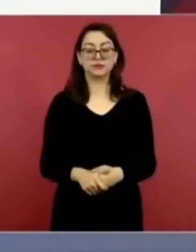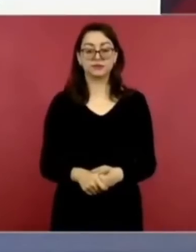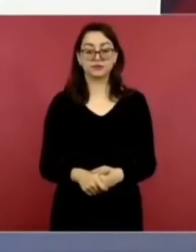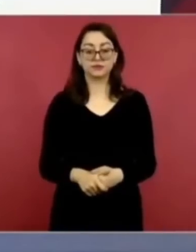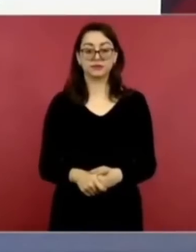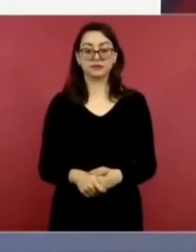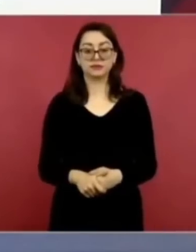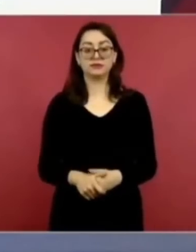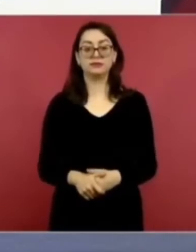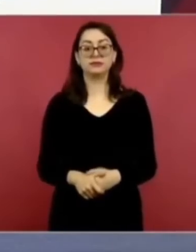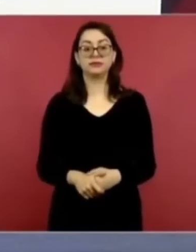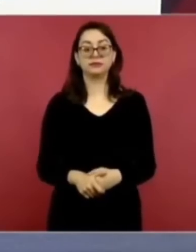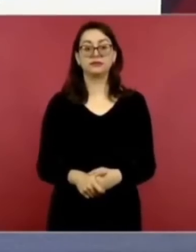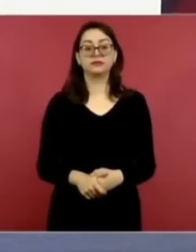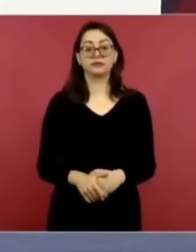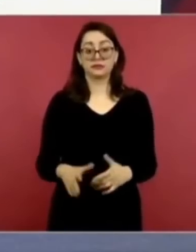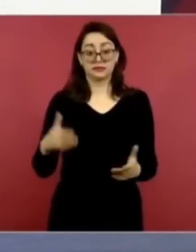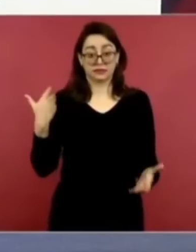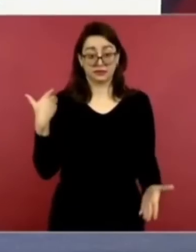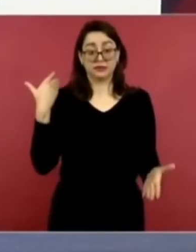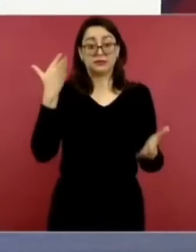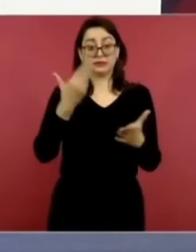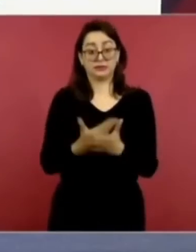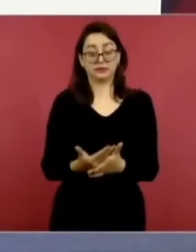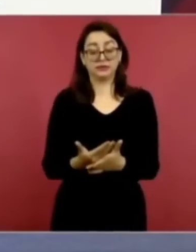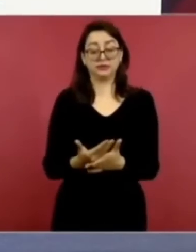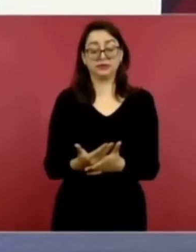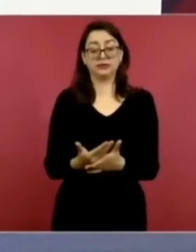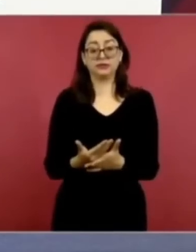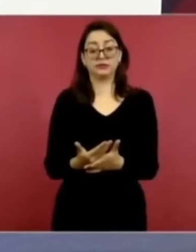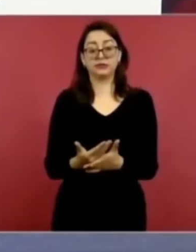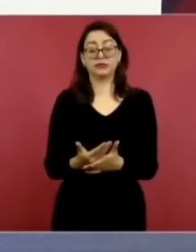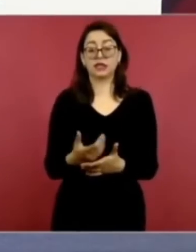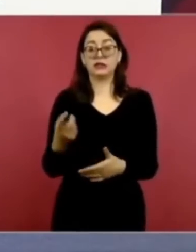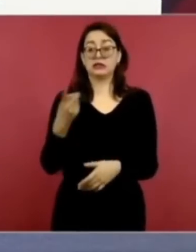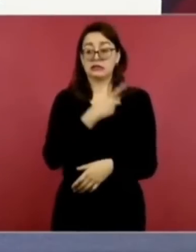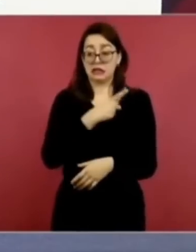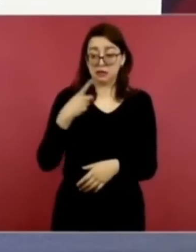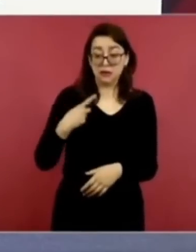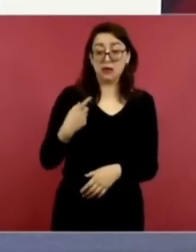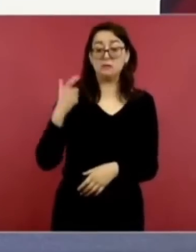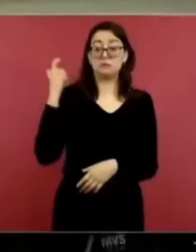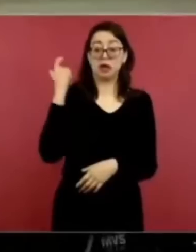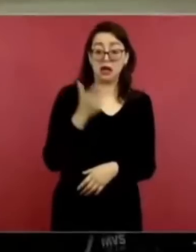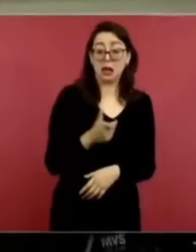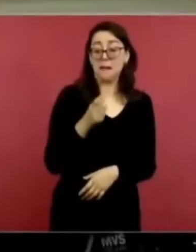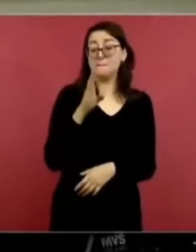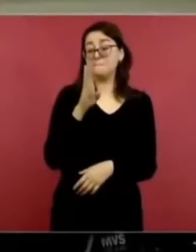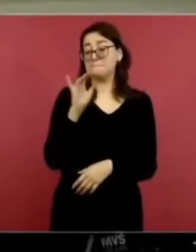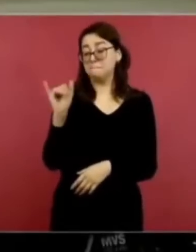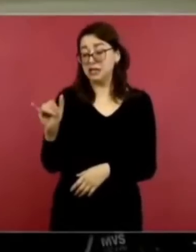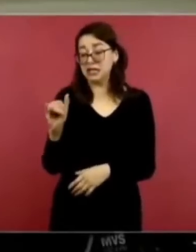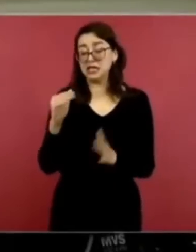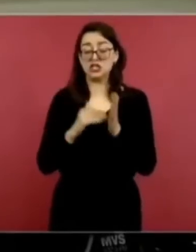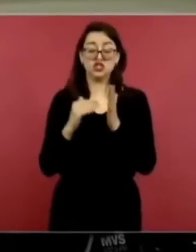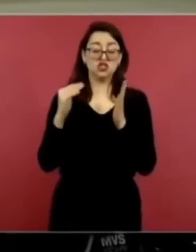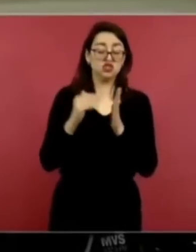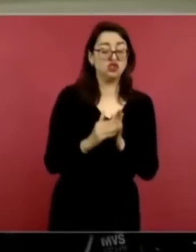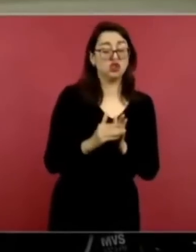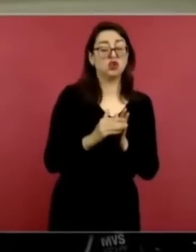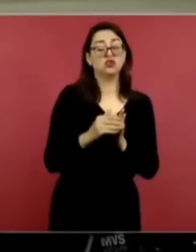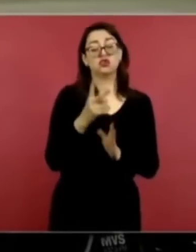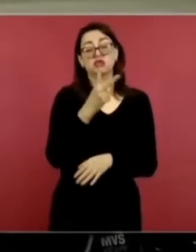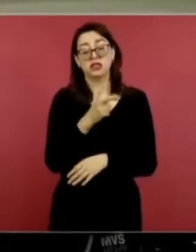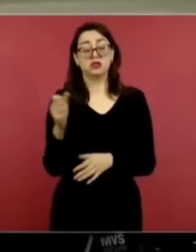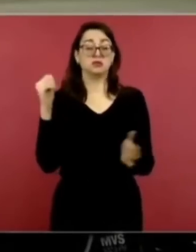al 31 de diciembre del 18 esta deuda rebasó el billón 200 mil millones de